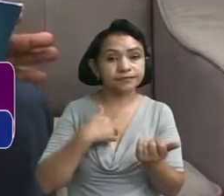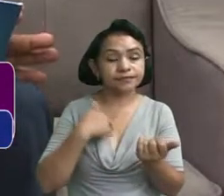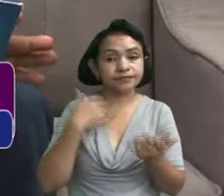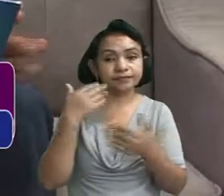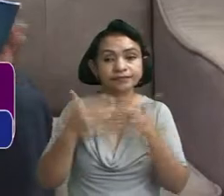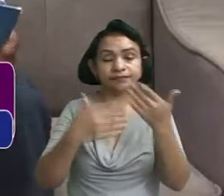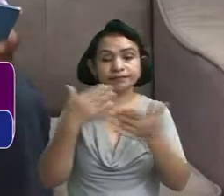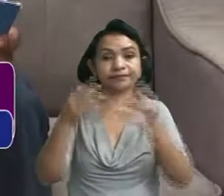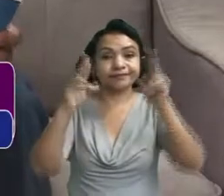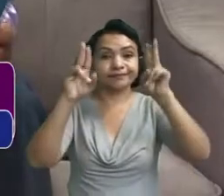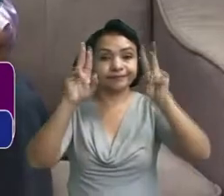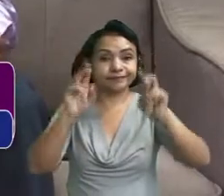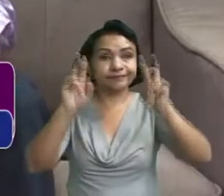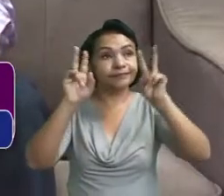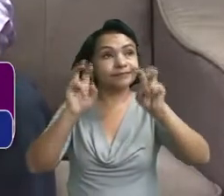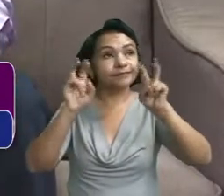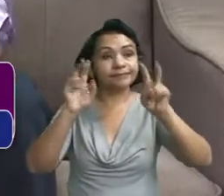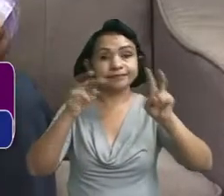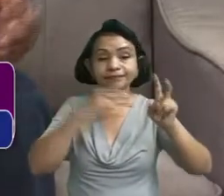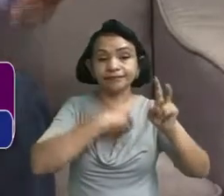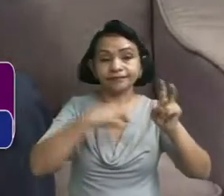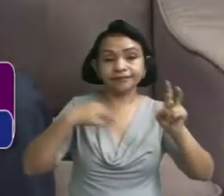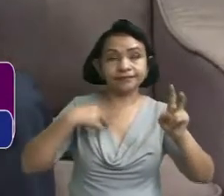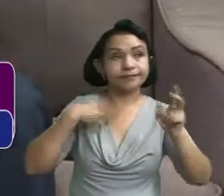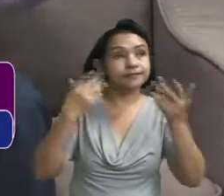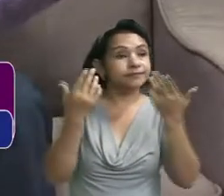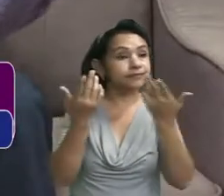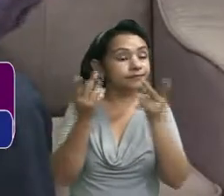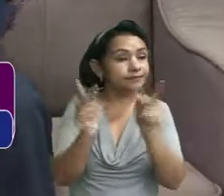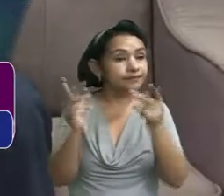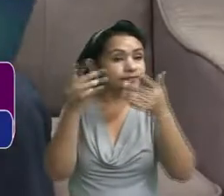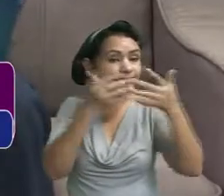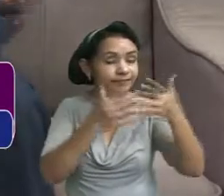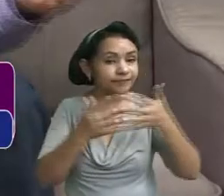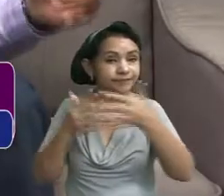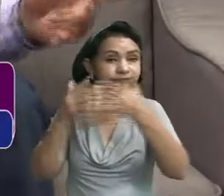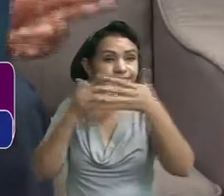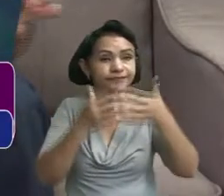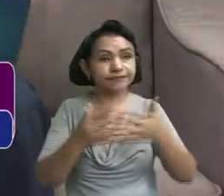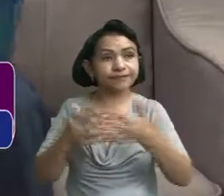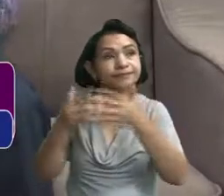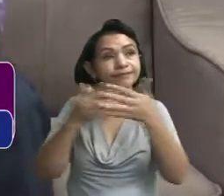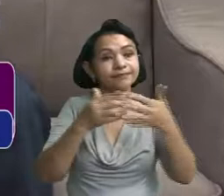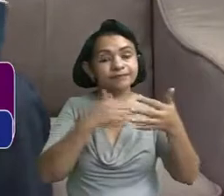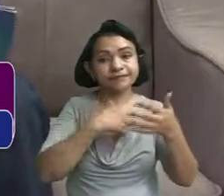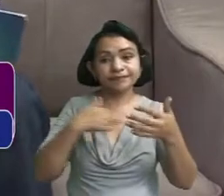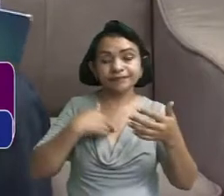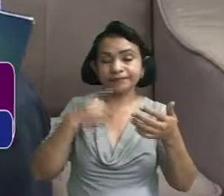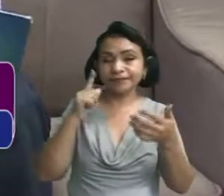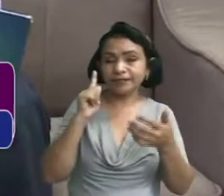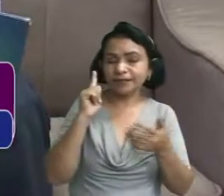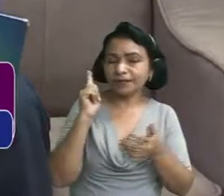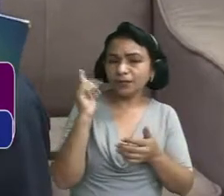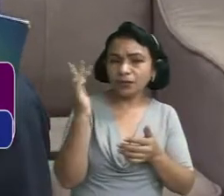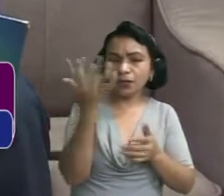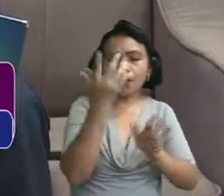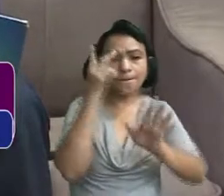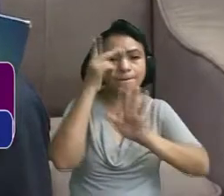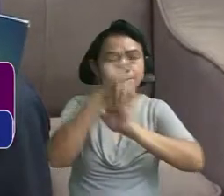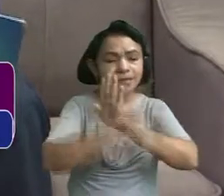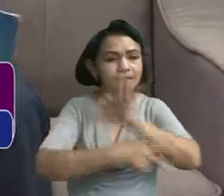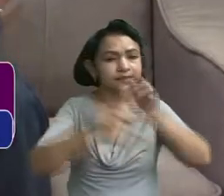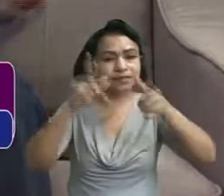en ese ámbito, ¿no? Regional. Pero los Estados Unidos también con ese parangón atacando en todos los países de la